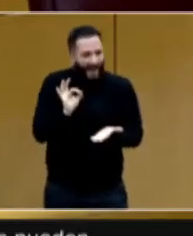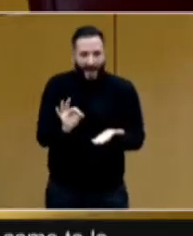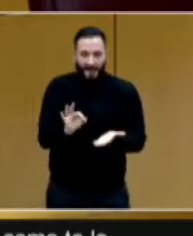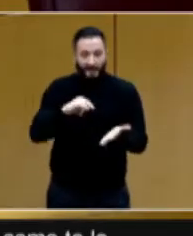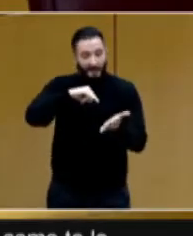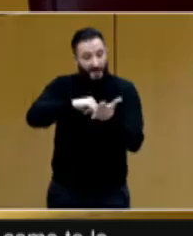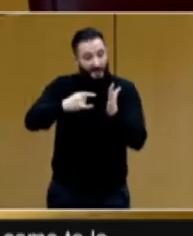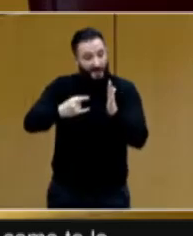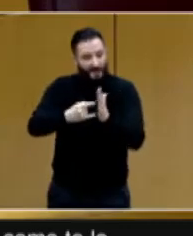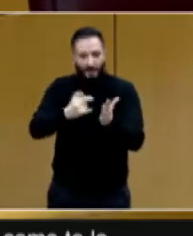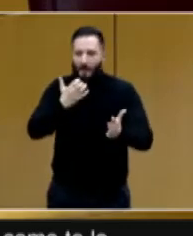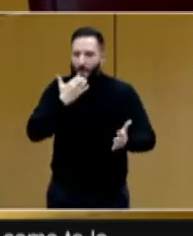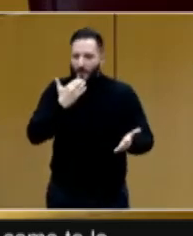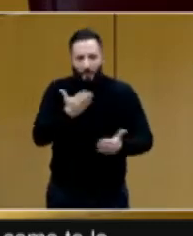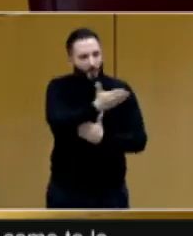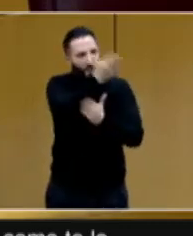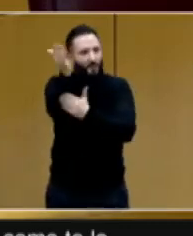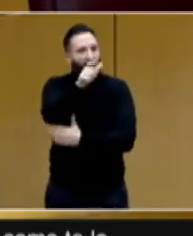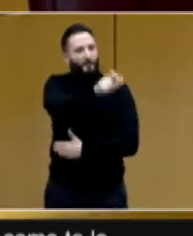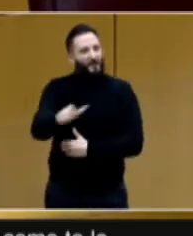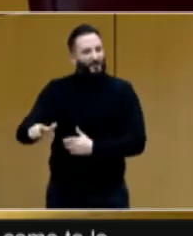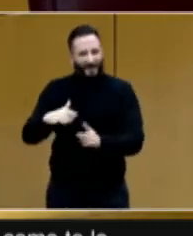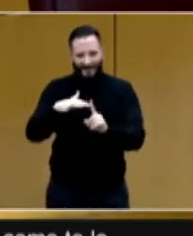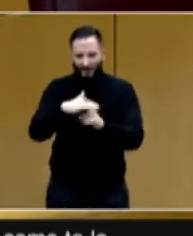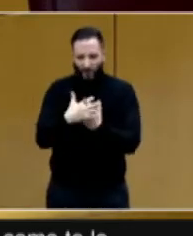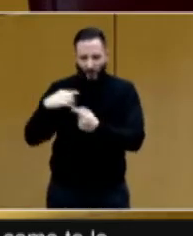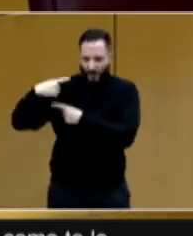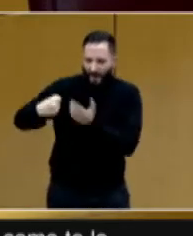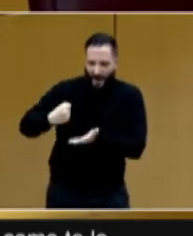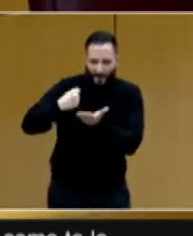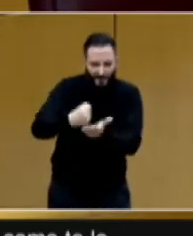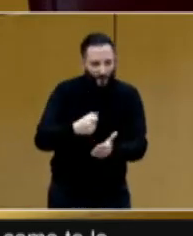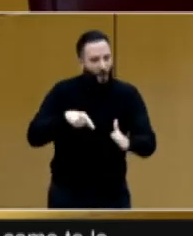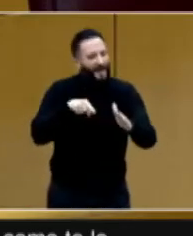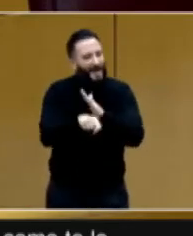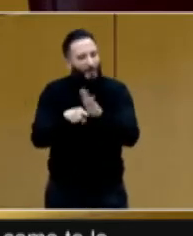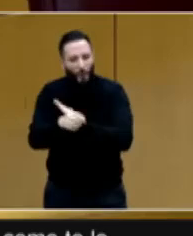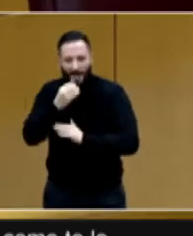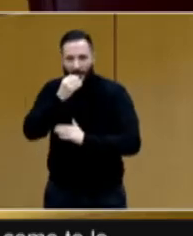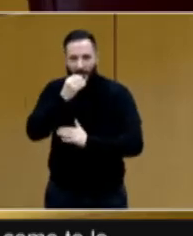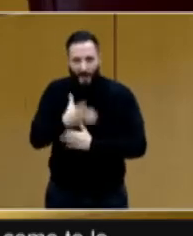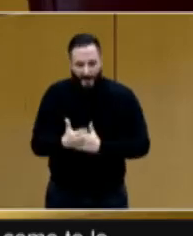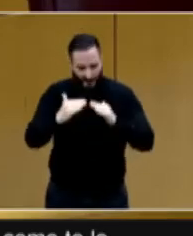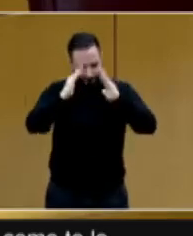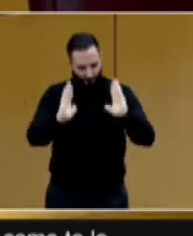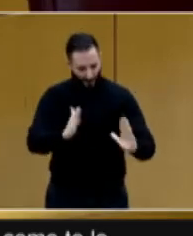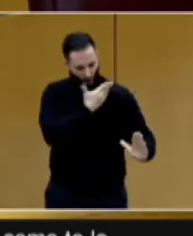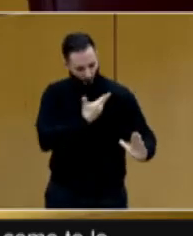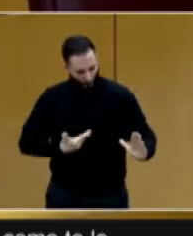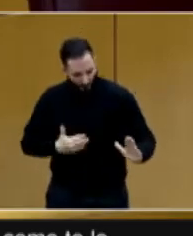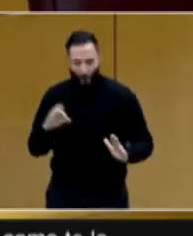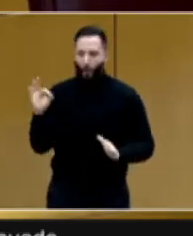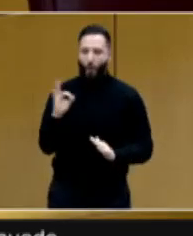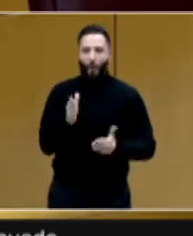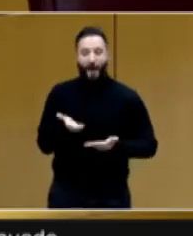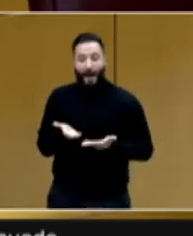establecer por ejemplo en sede testamentaria administradores de bienes o bien ayudas en